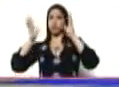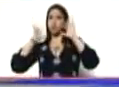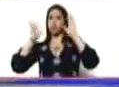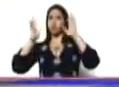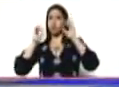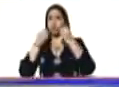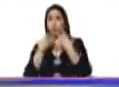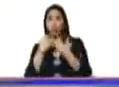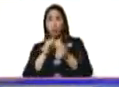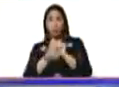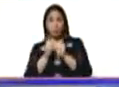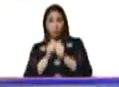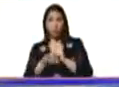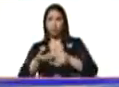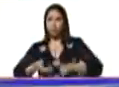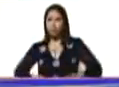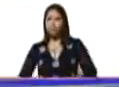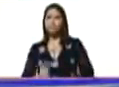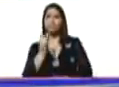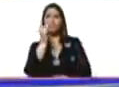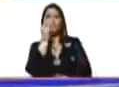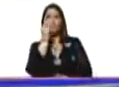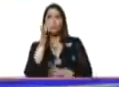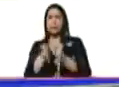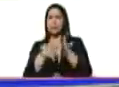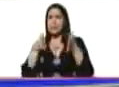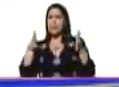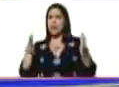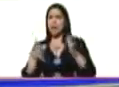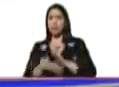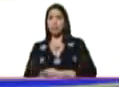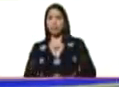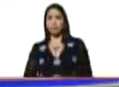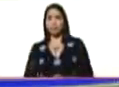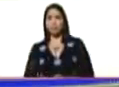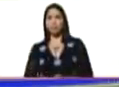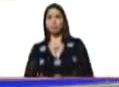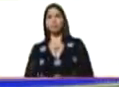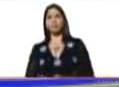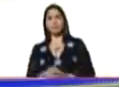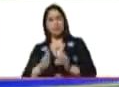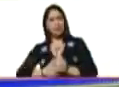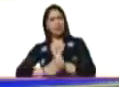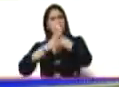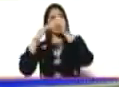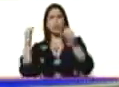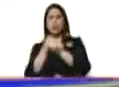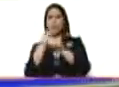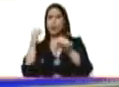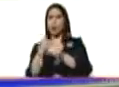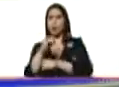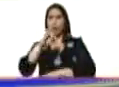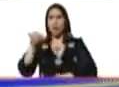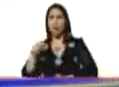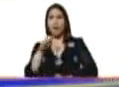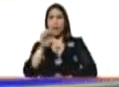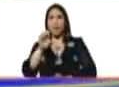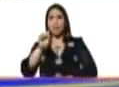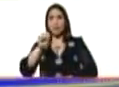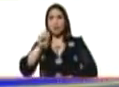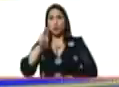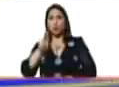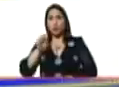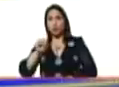buenos deportistas. Hijo de un gran marxista-leninista venezolano, líder obrero, Jesús Faría.